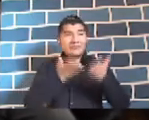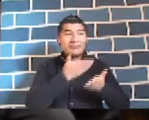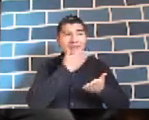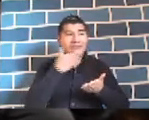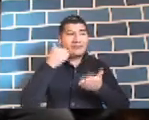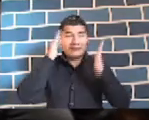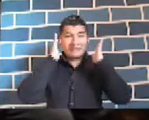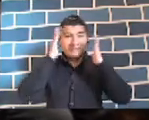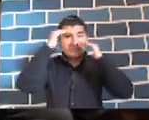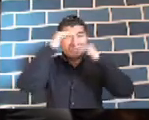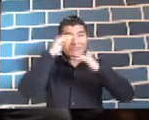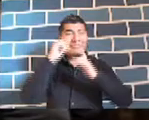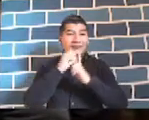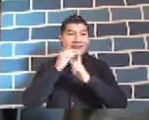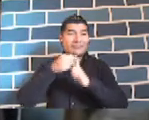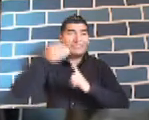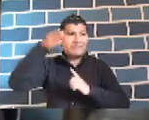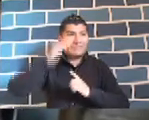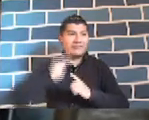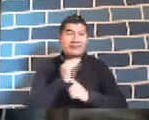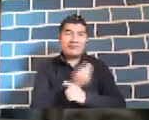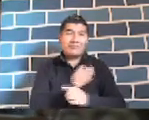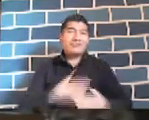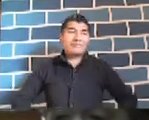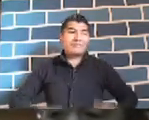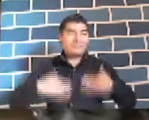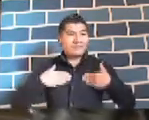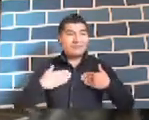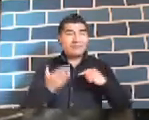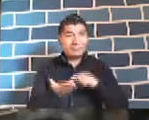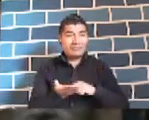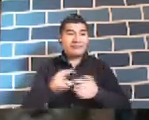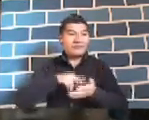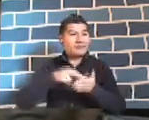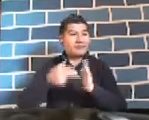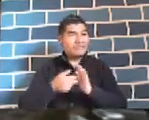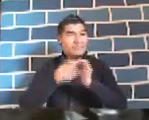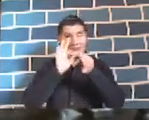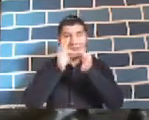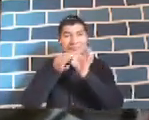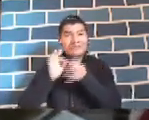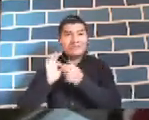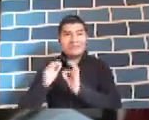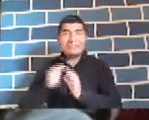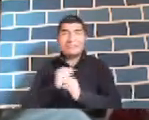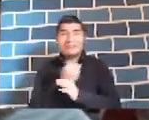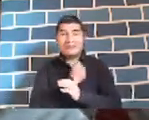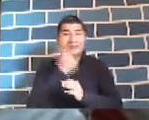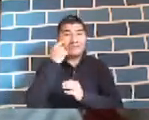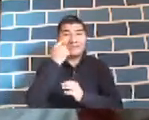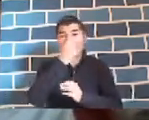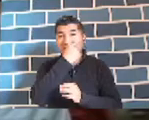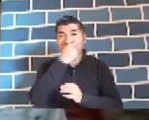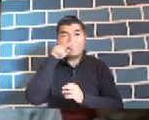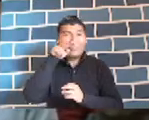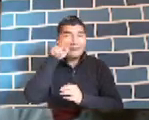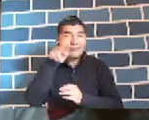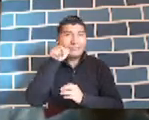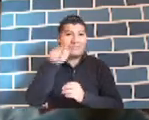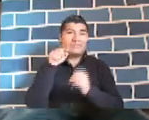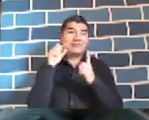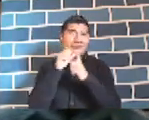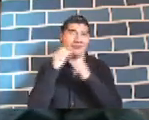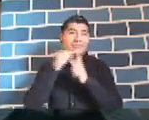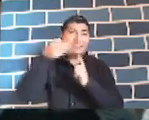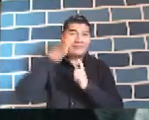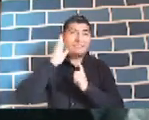atención a la palabra de dios en nuestra vida esto significa también afinar nuestros oídos para saber escuchar aquella palabra